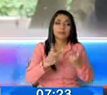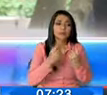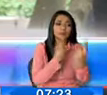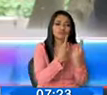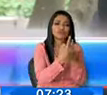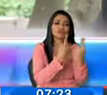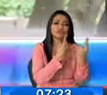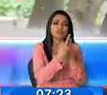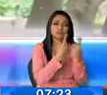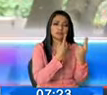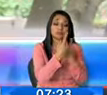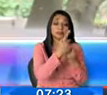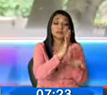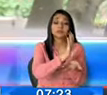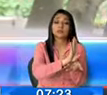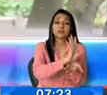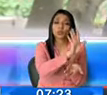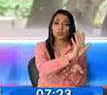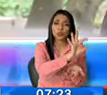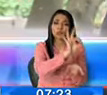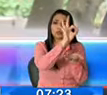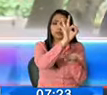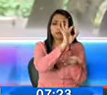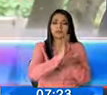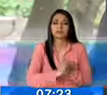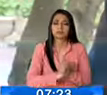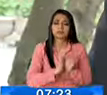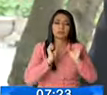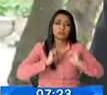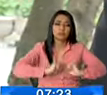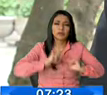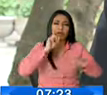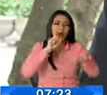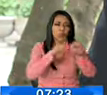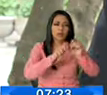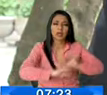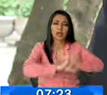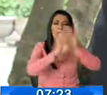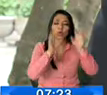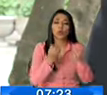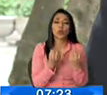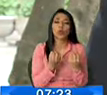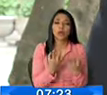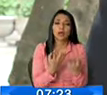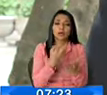con el Instituto Ecuatoriano de Seguridad Social para poder tener claridad